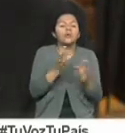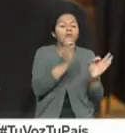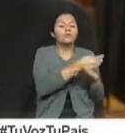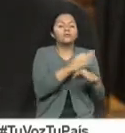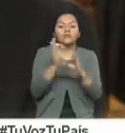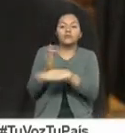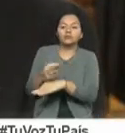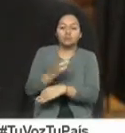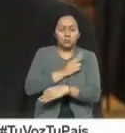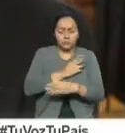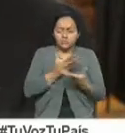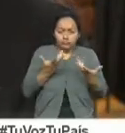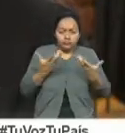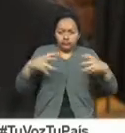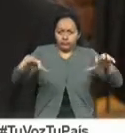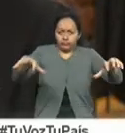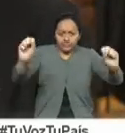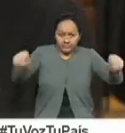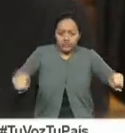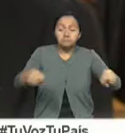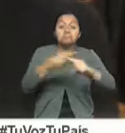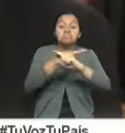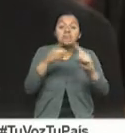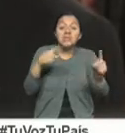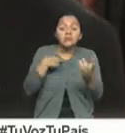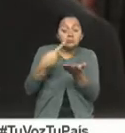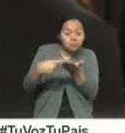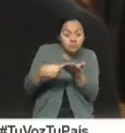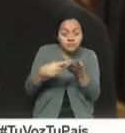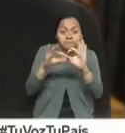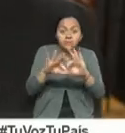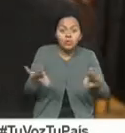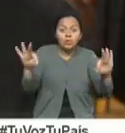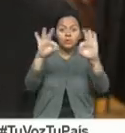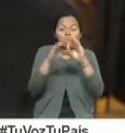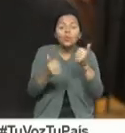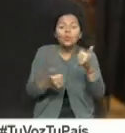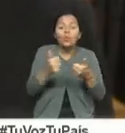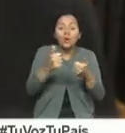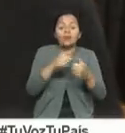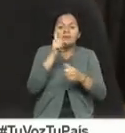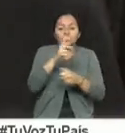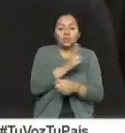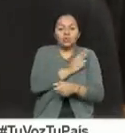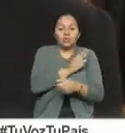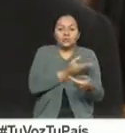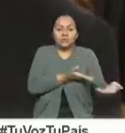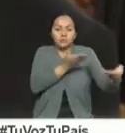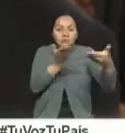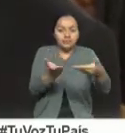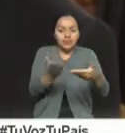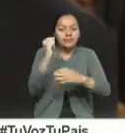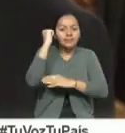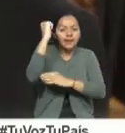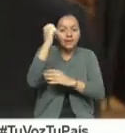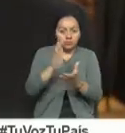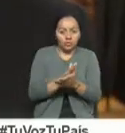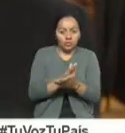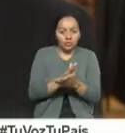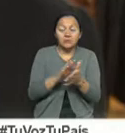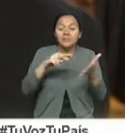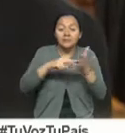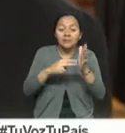que debemos discutir es que las universidades garanticen también que se provea este bien